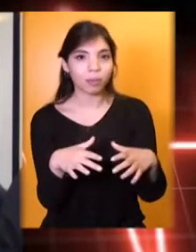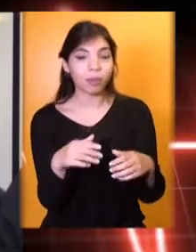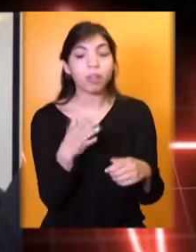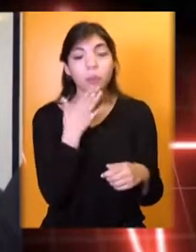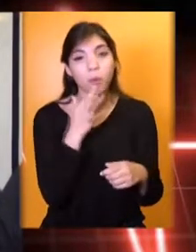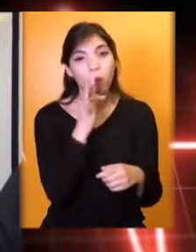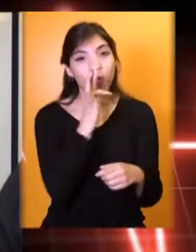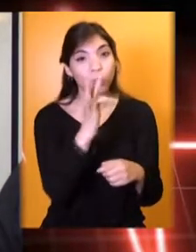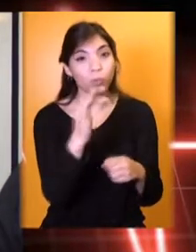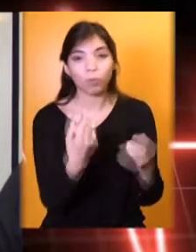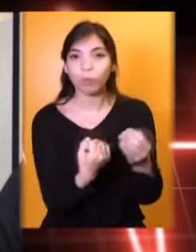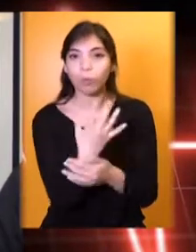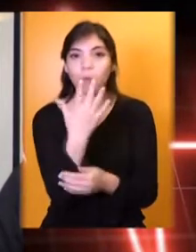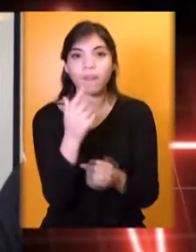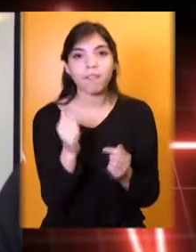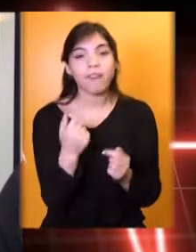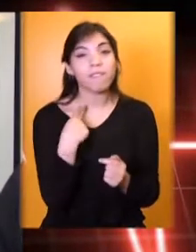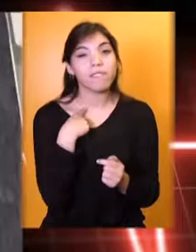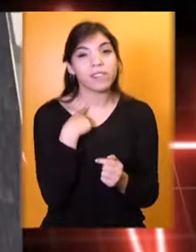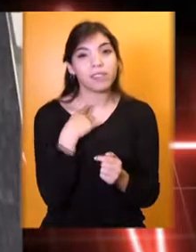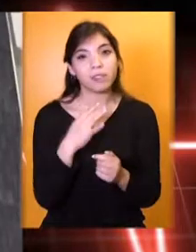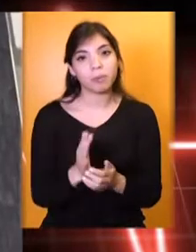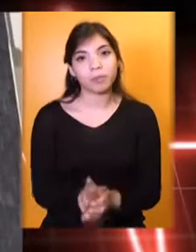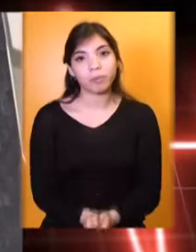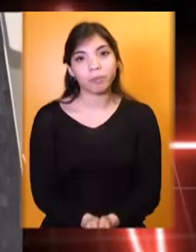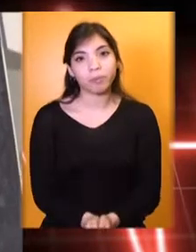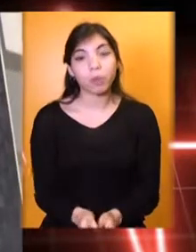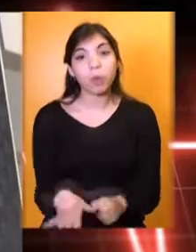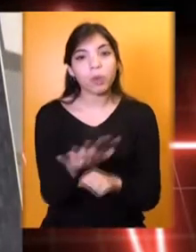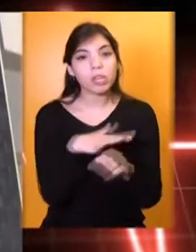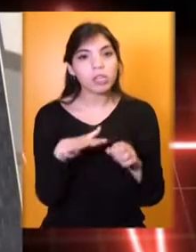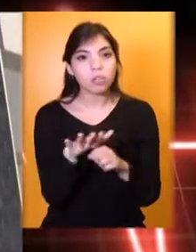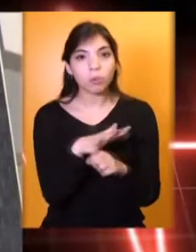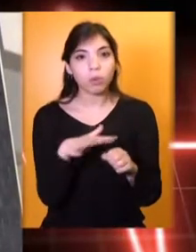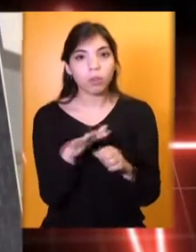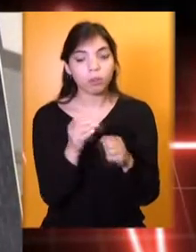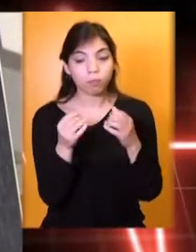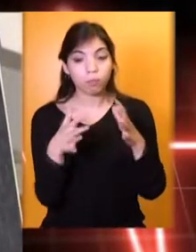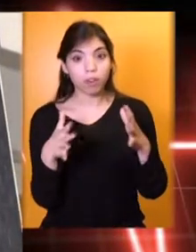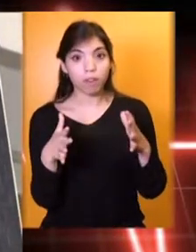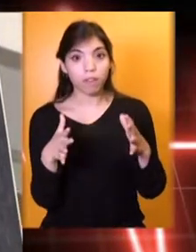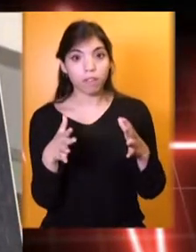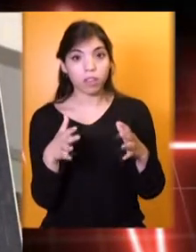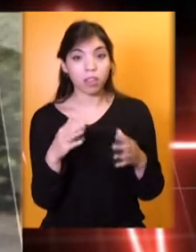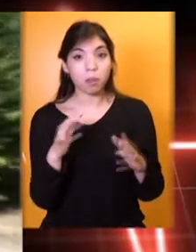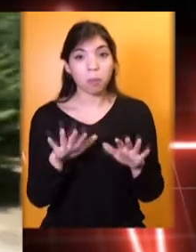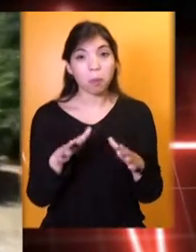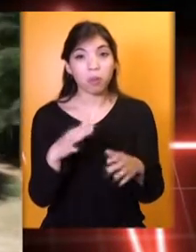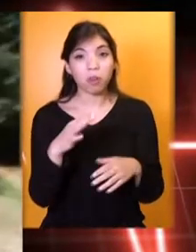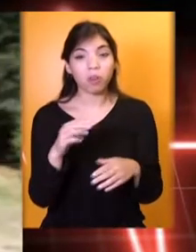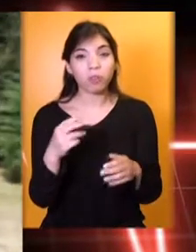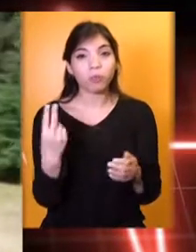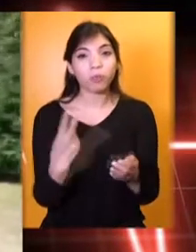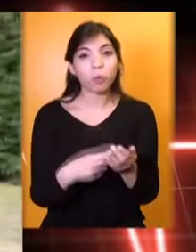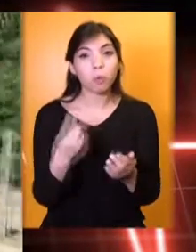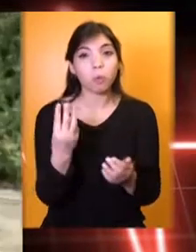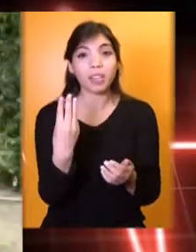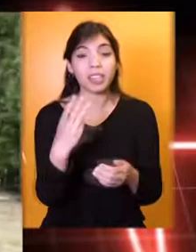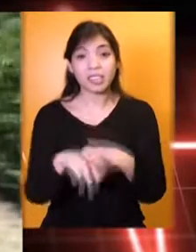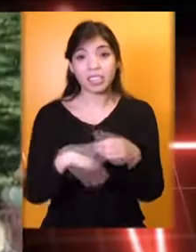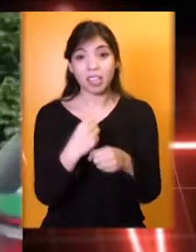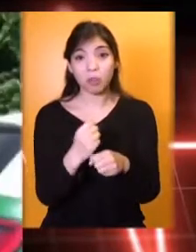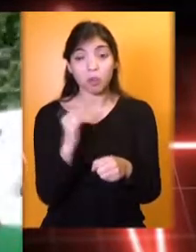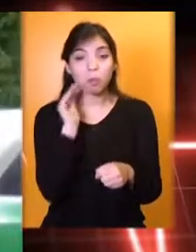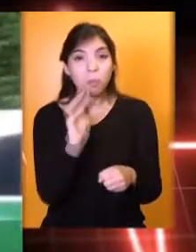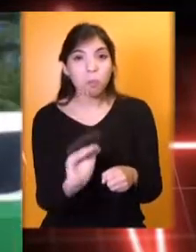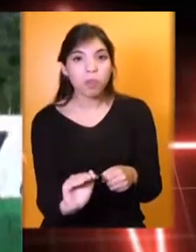venir, para nosotros también es muy importante. Un hecho que llamó la atención es que se conoció que el año 2013 una menor de edad denunció a este